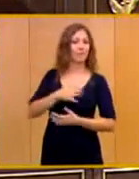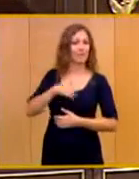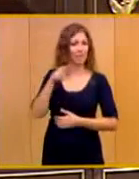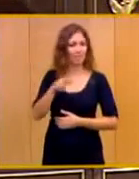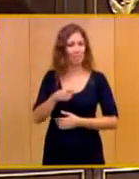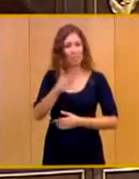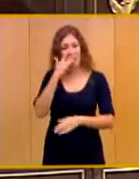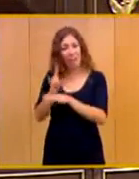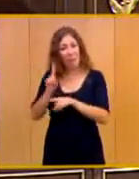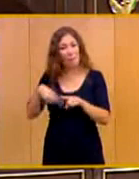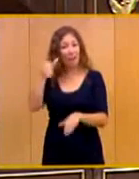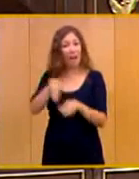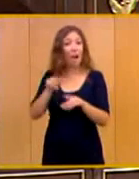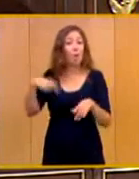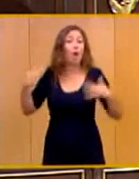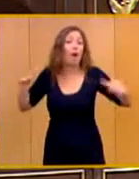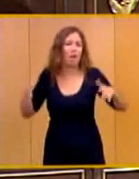a la gente.